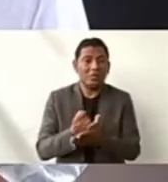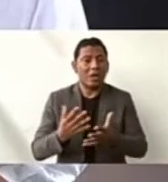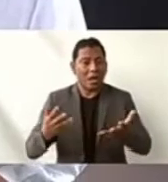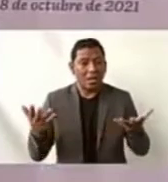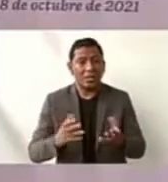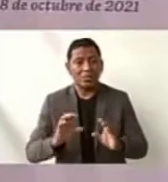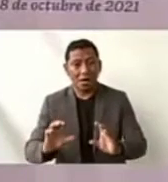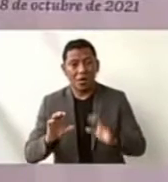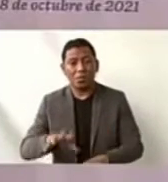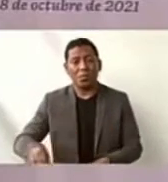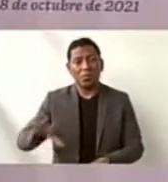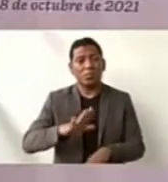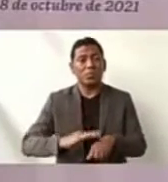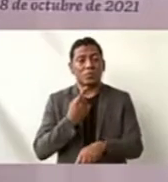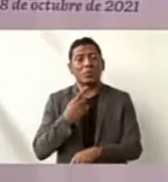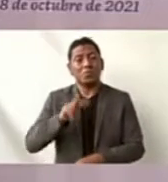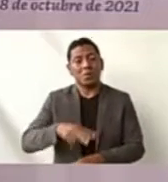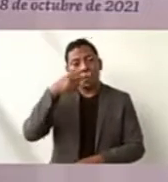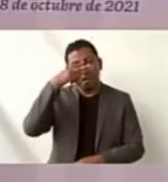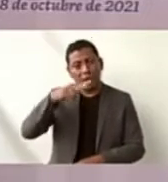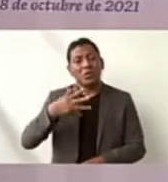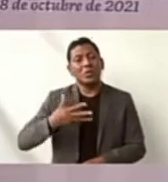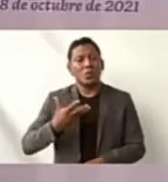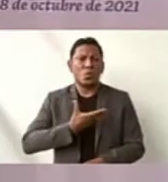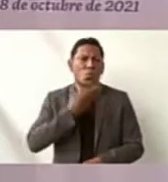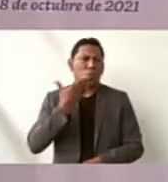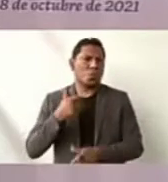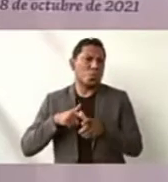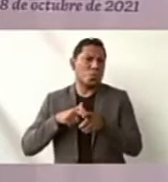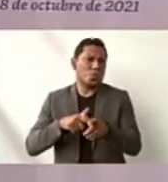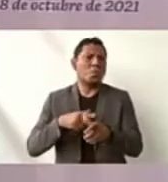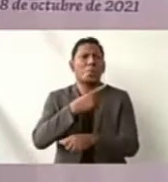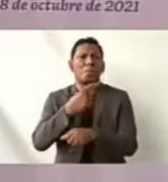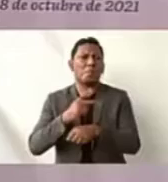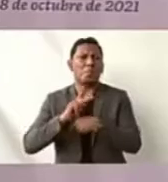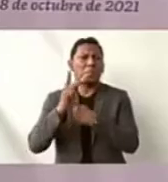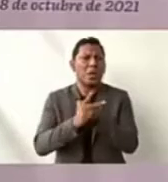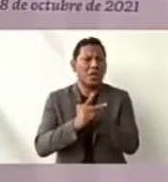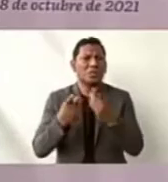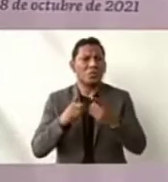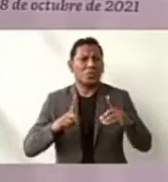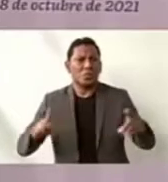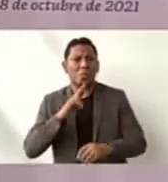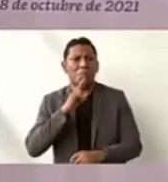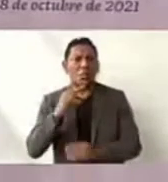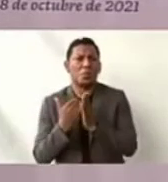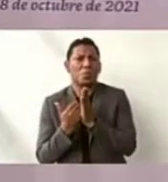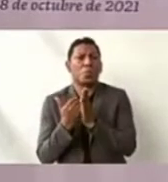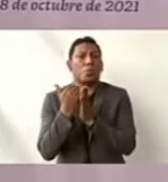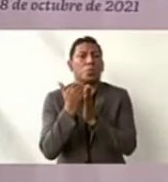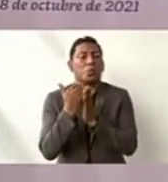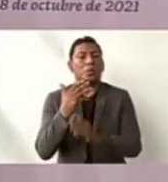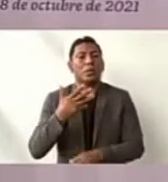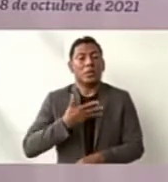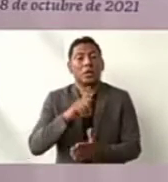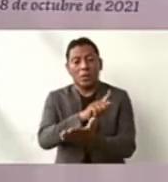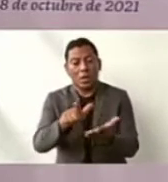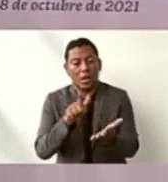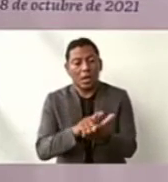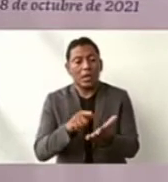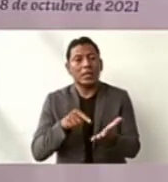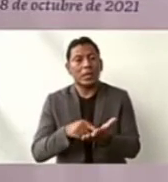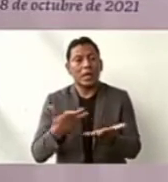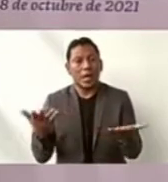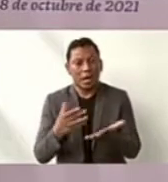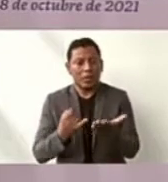cambio climático porque méxico realmente tiene una gran tradición que fue el primer país en vías de desarrollo que produjo una ley de acción climática